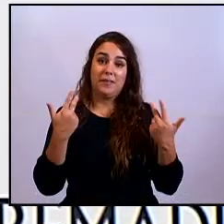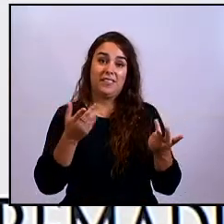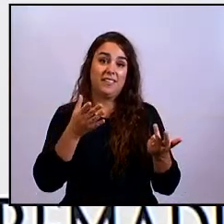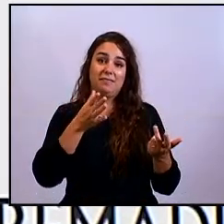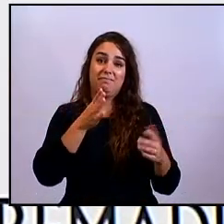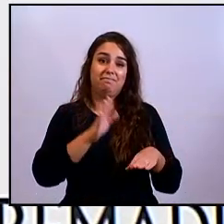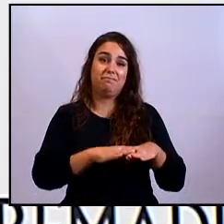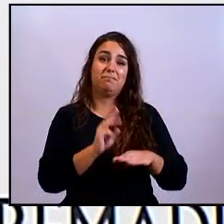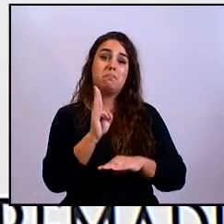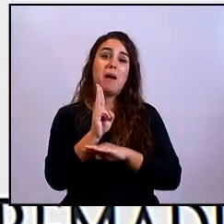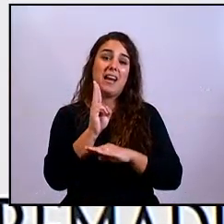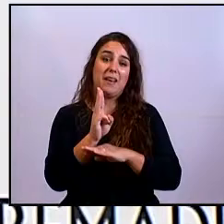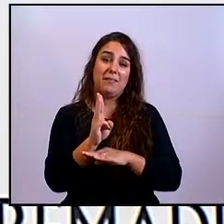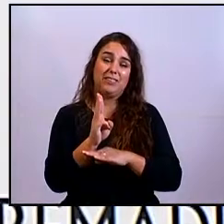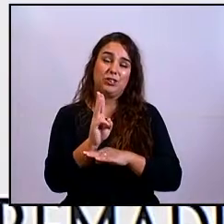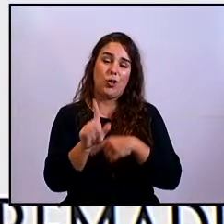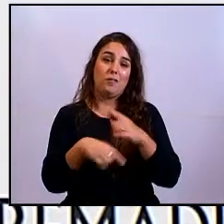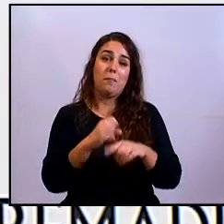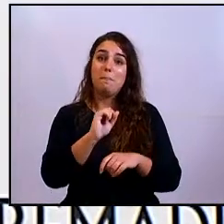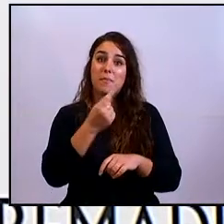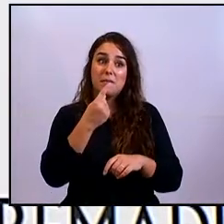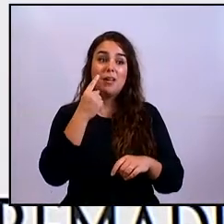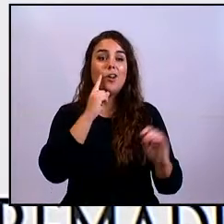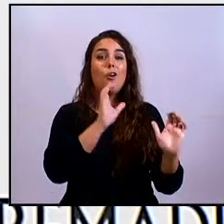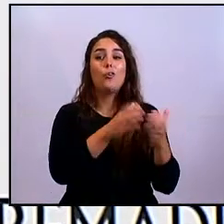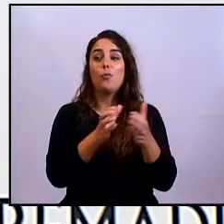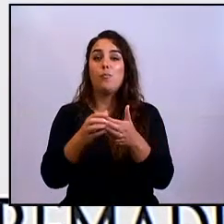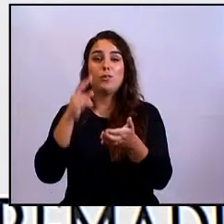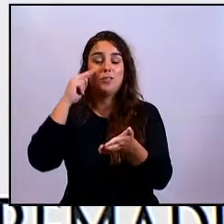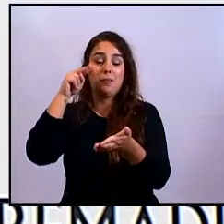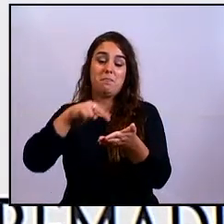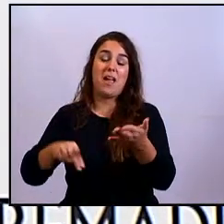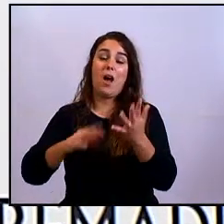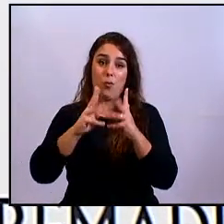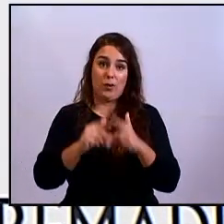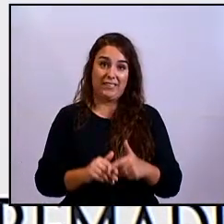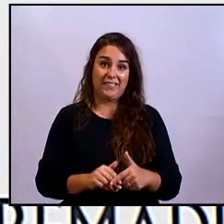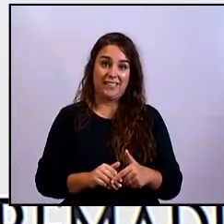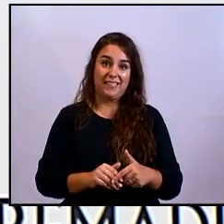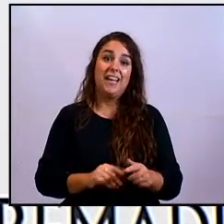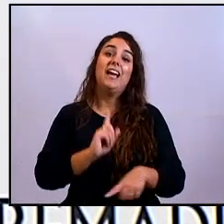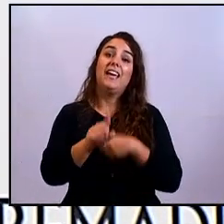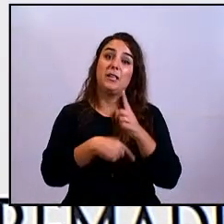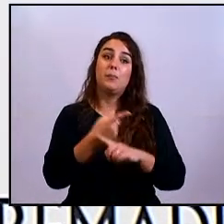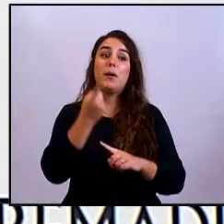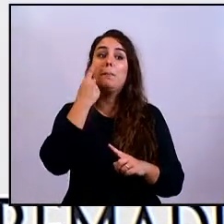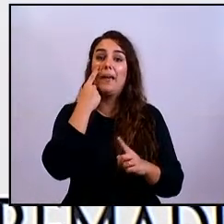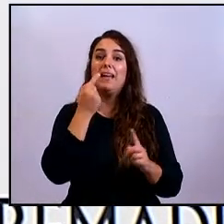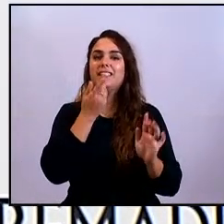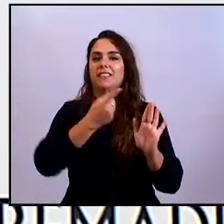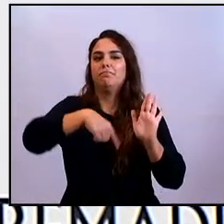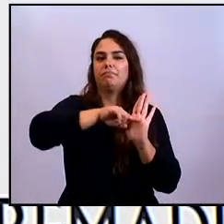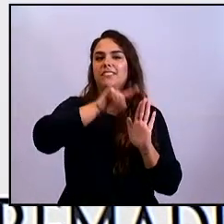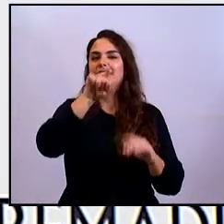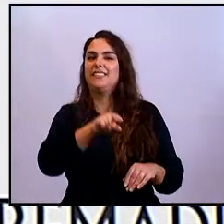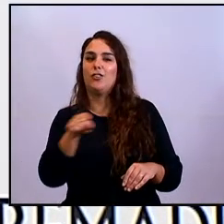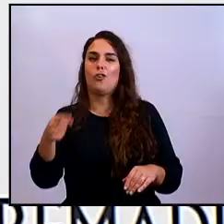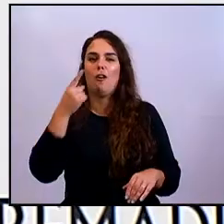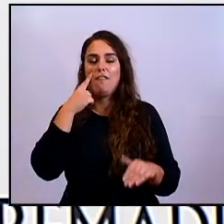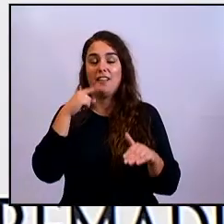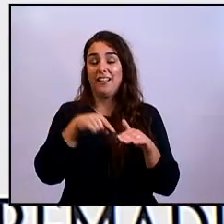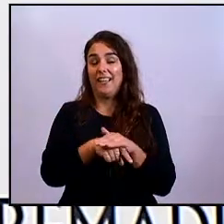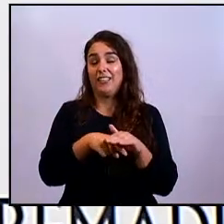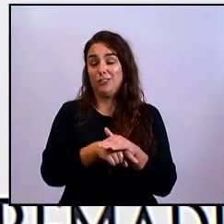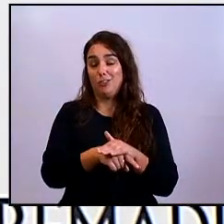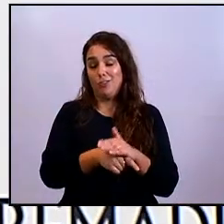cortesía parlamentaria, primero vean los grupos las cuentas y sean ellos los que hagan la valoración de las cuestiones que se han